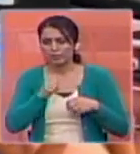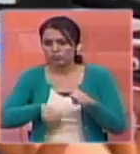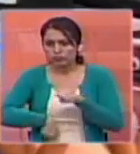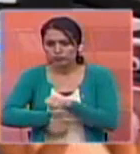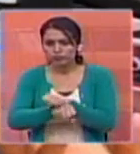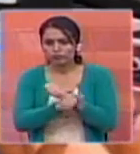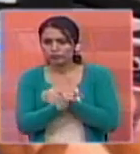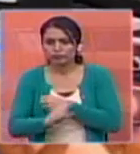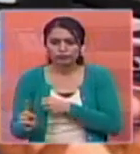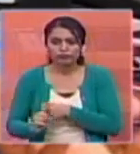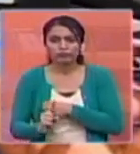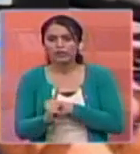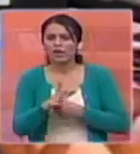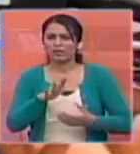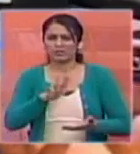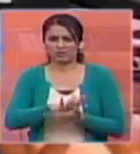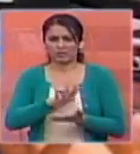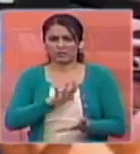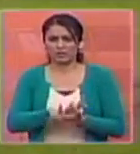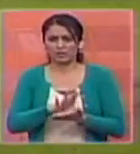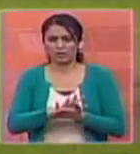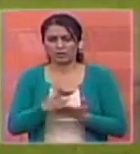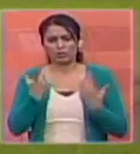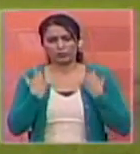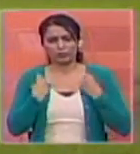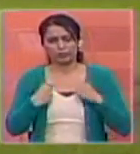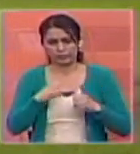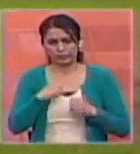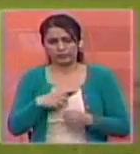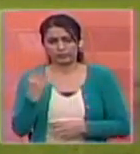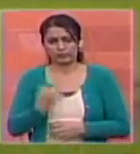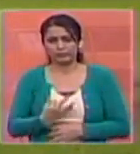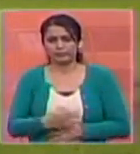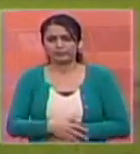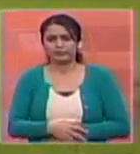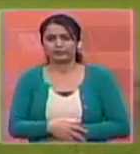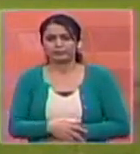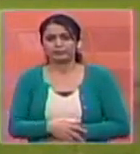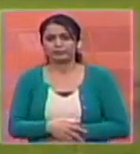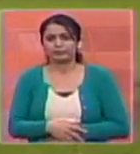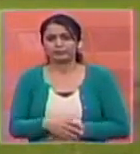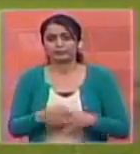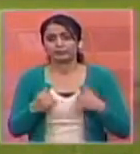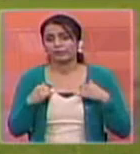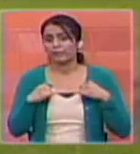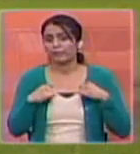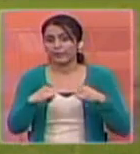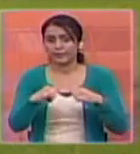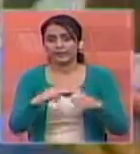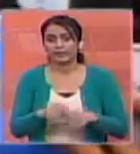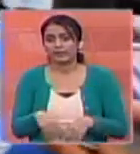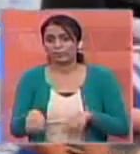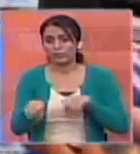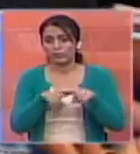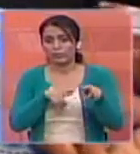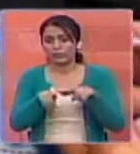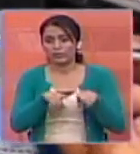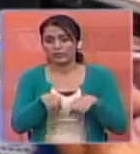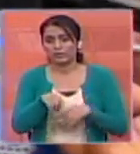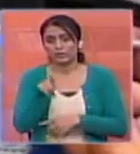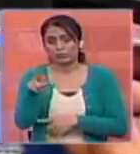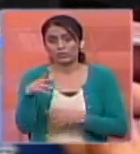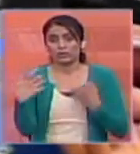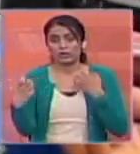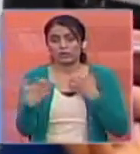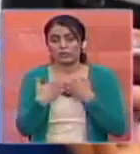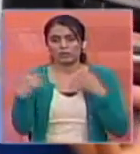y cada vez que me toque jugar, dar lo mejor de mí. La identidad de juego no cambiará para el duelo de revancha con el conjunto orense. Un rival muy complicado